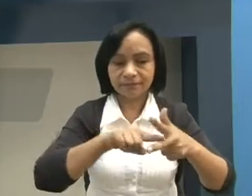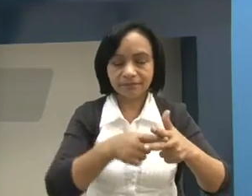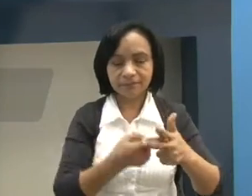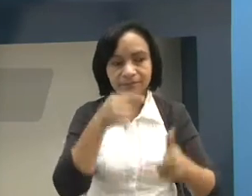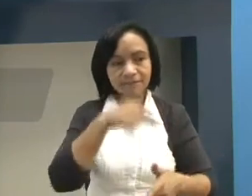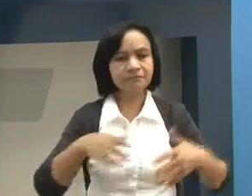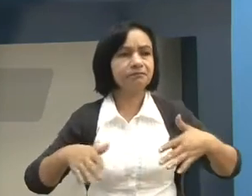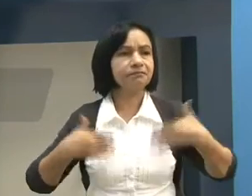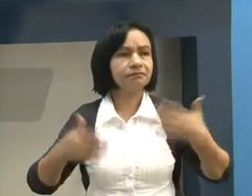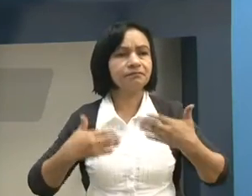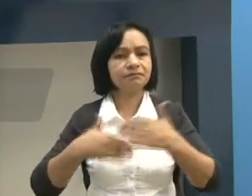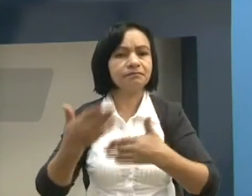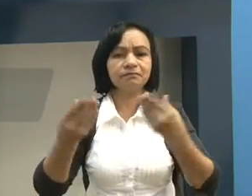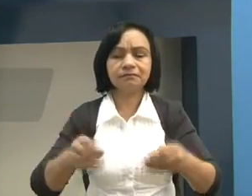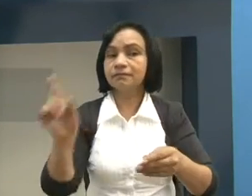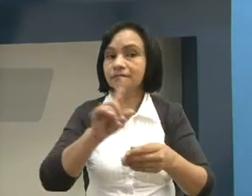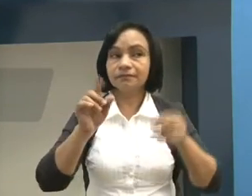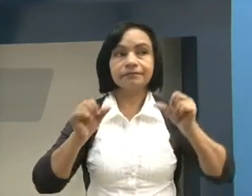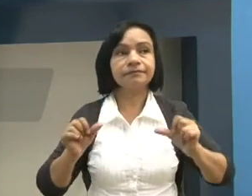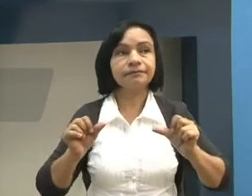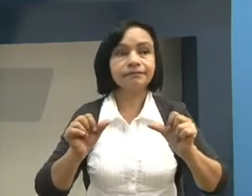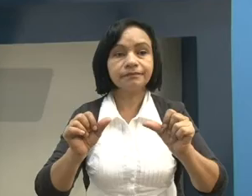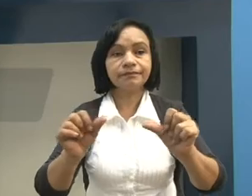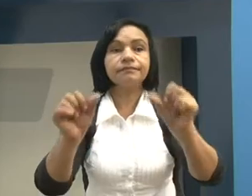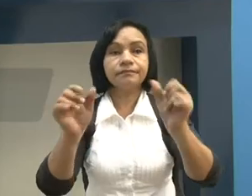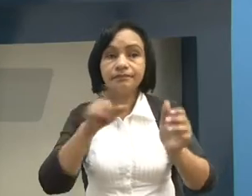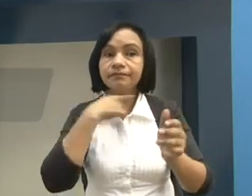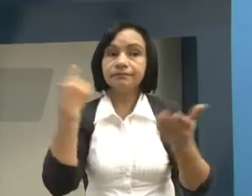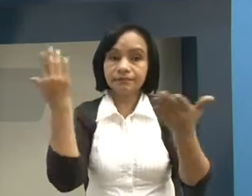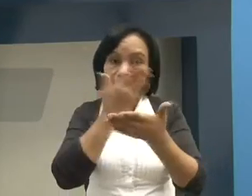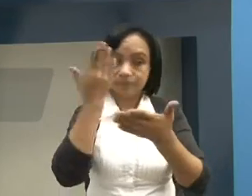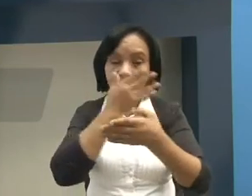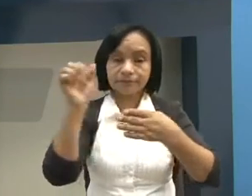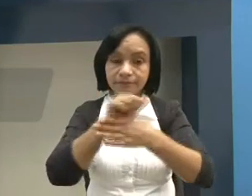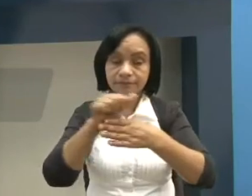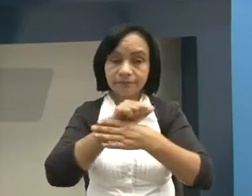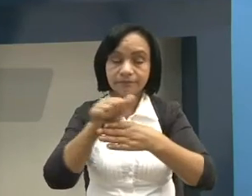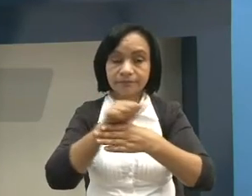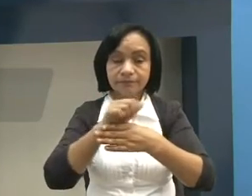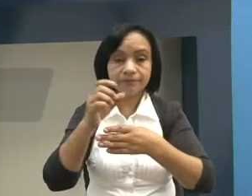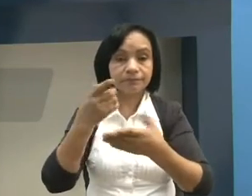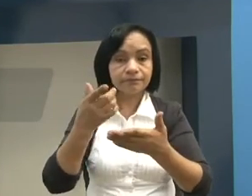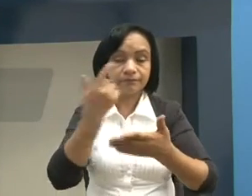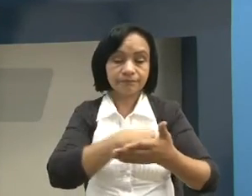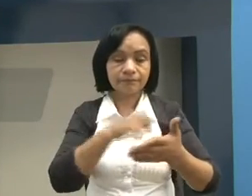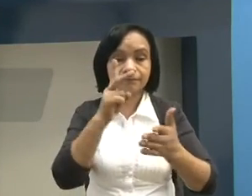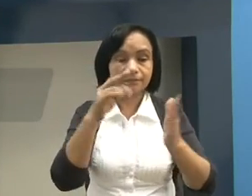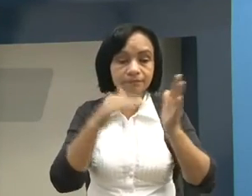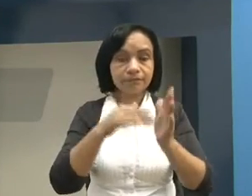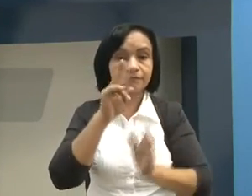hoy, es la permanencia, ¿verdad?, y obviamente el estudio y la preparación para superar el año escolar